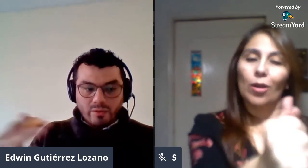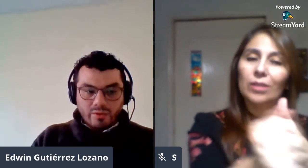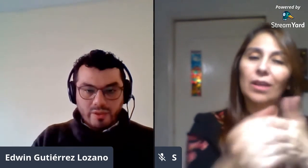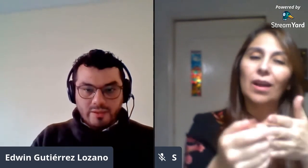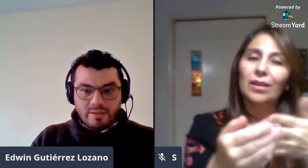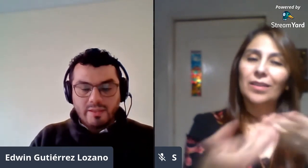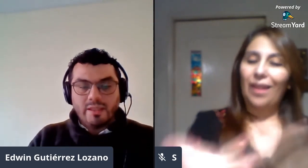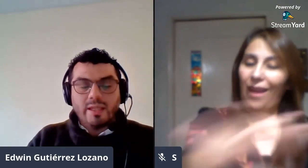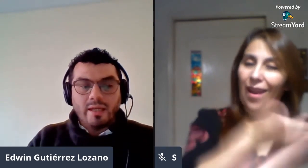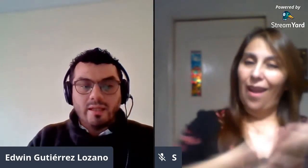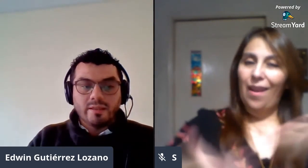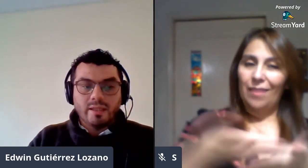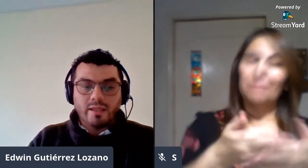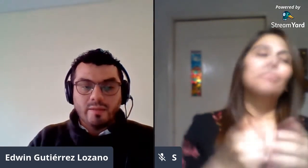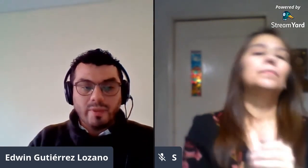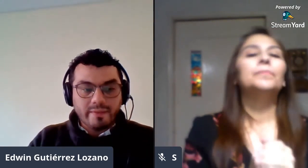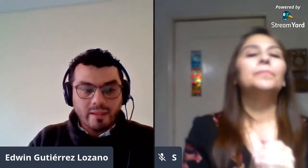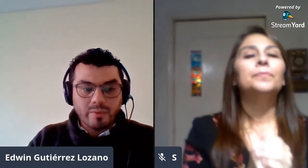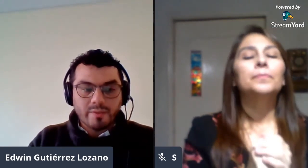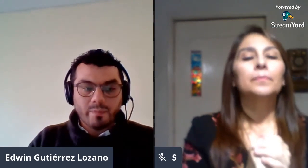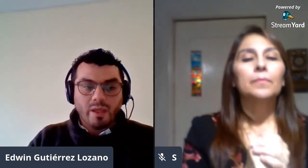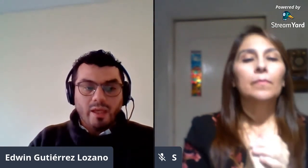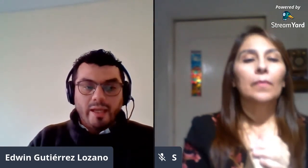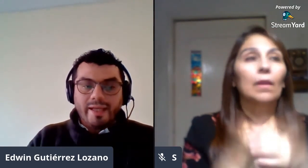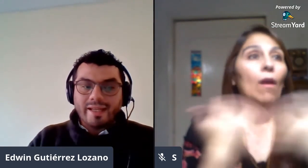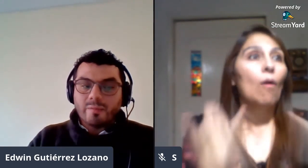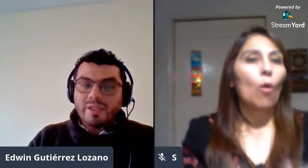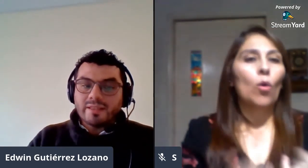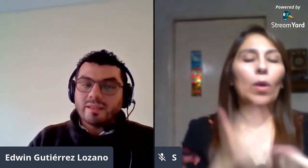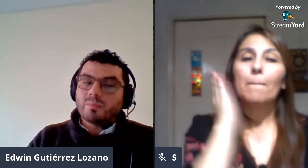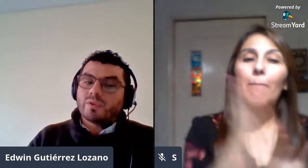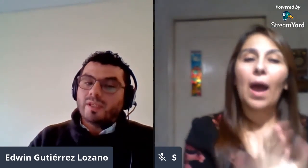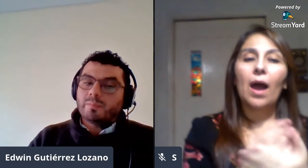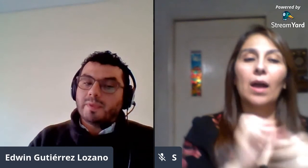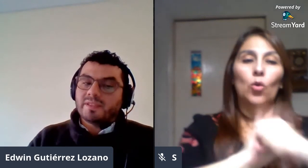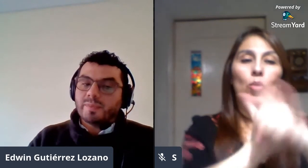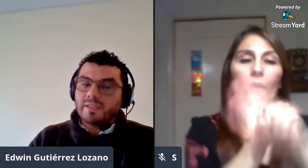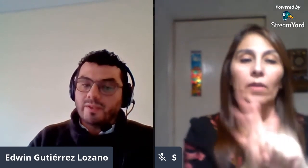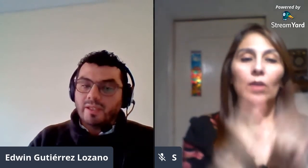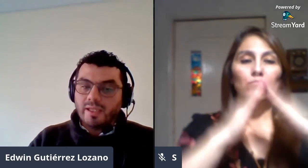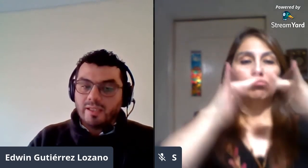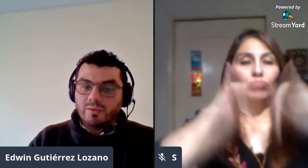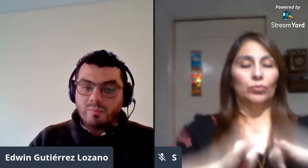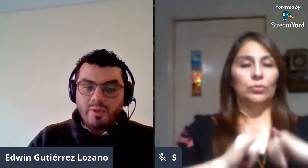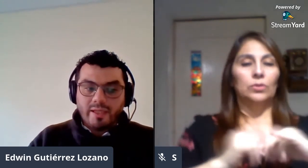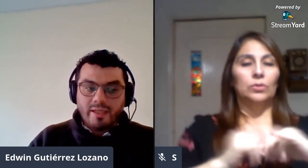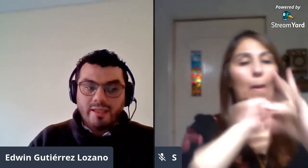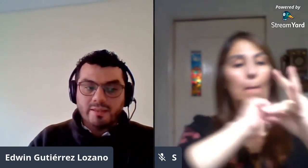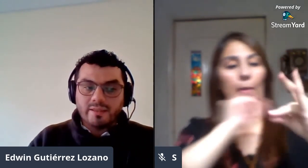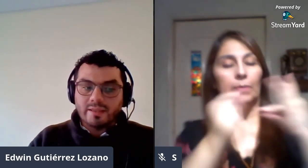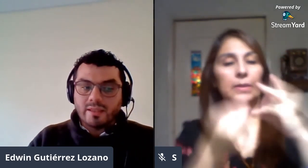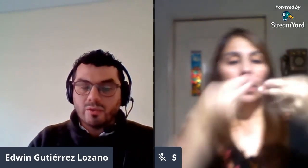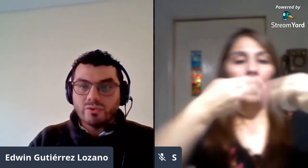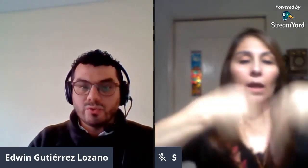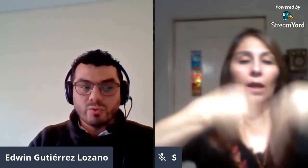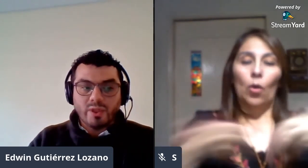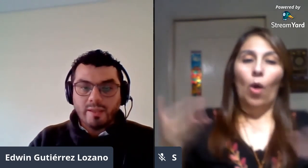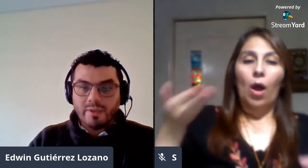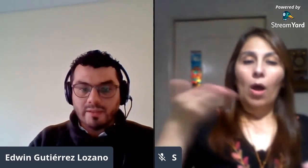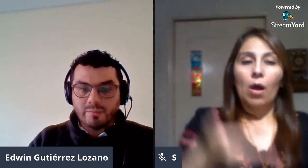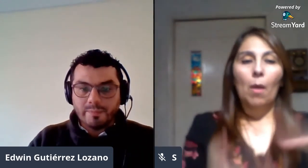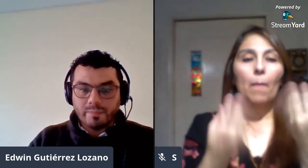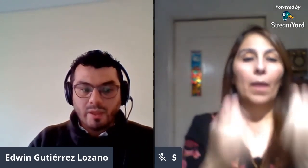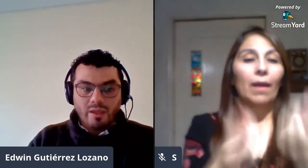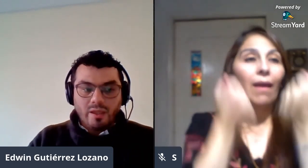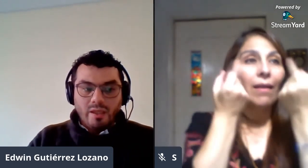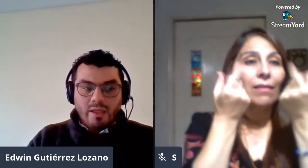en este orden de la pandemia, ¿qué herramientas aporta la perspectiva de género para entender la coyuntura